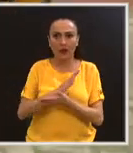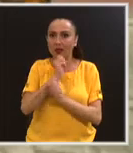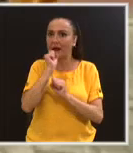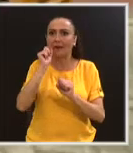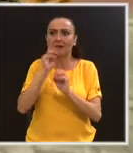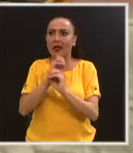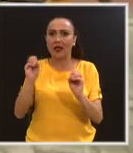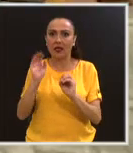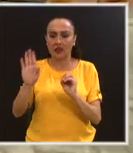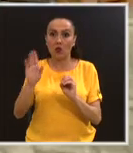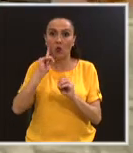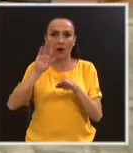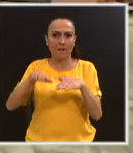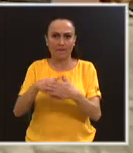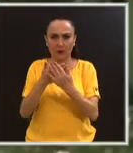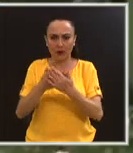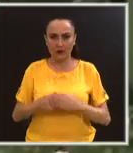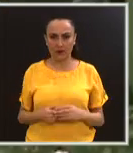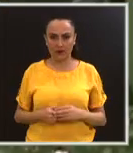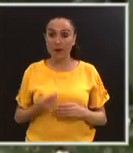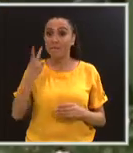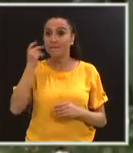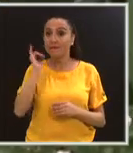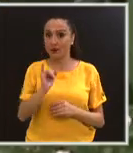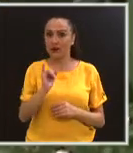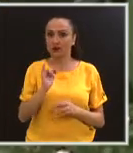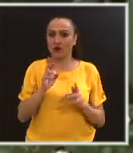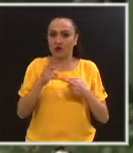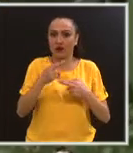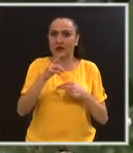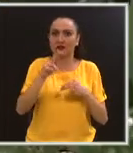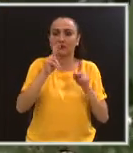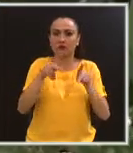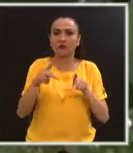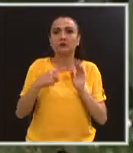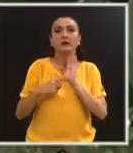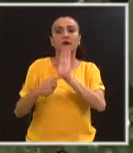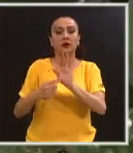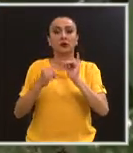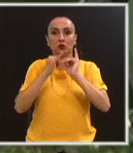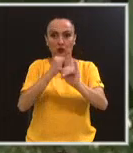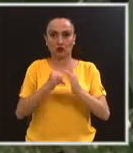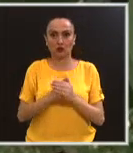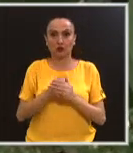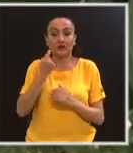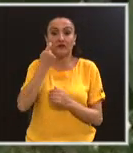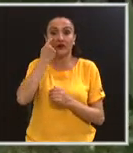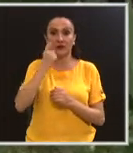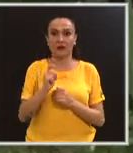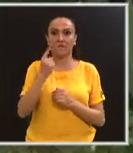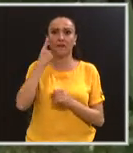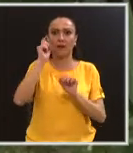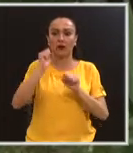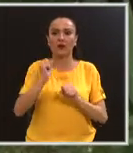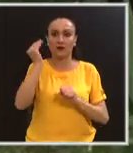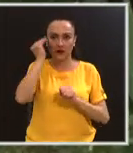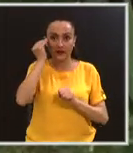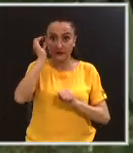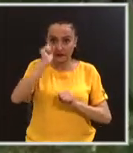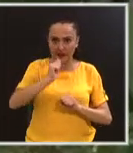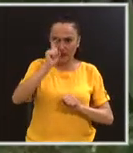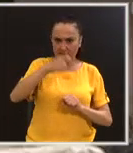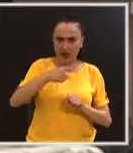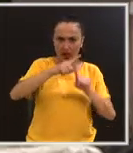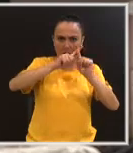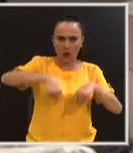participó de una boda civil por eso el registro civil presentó una denuncia ante la fiscalía para determinar si debía